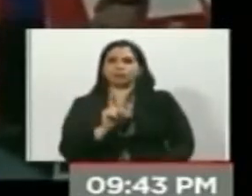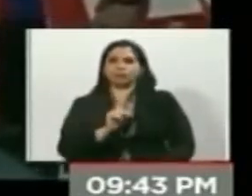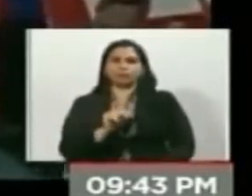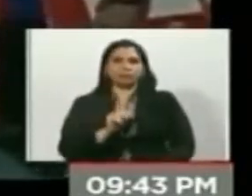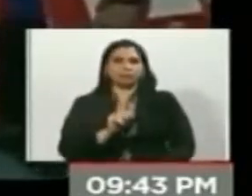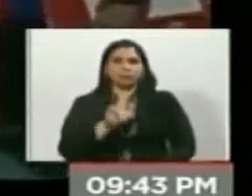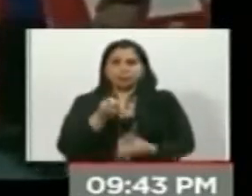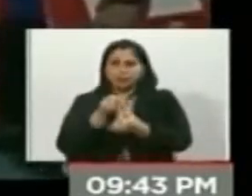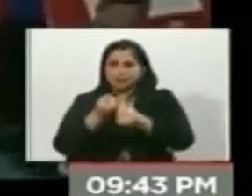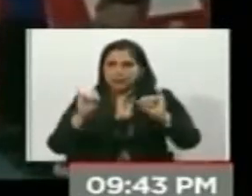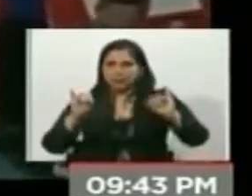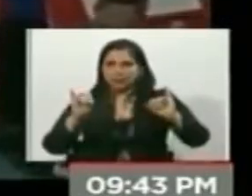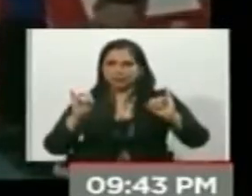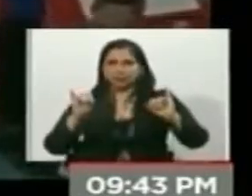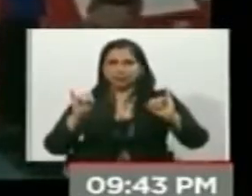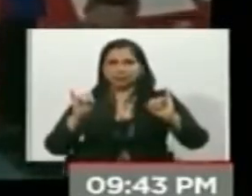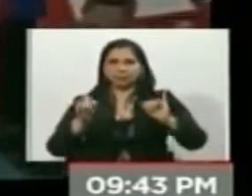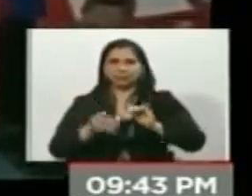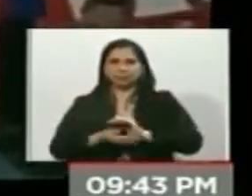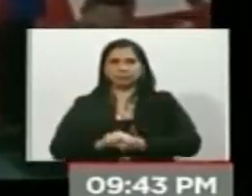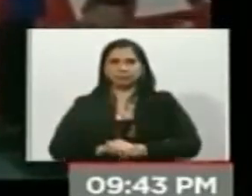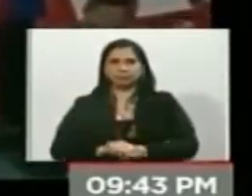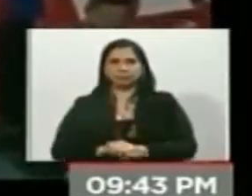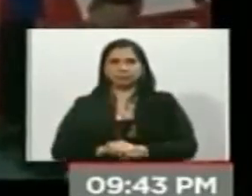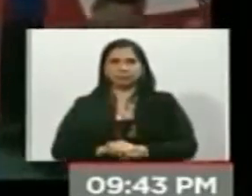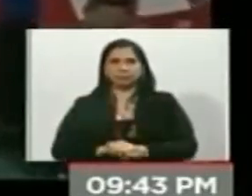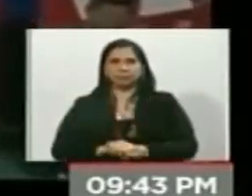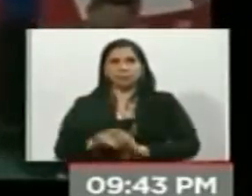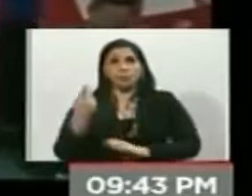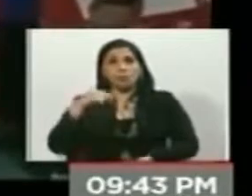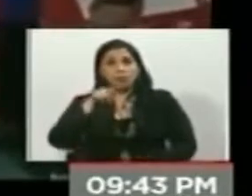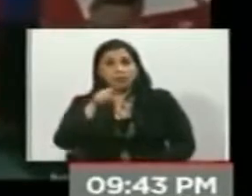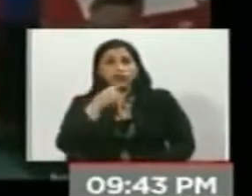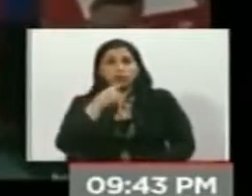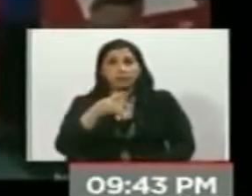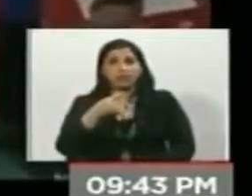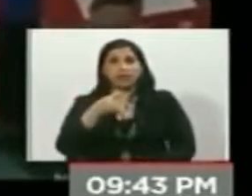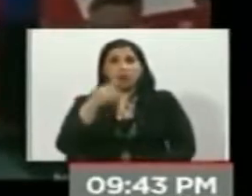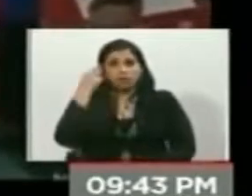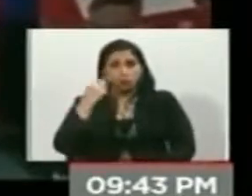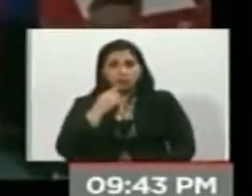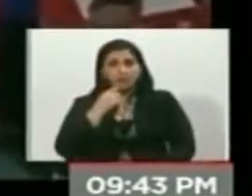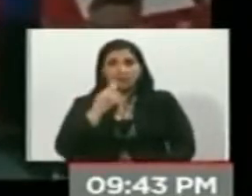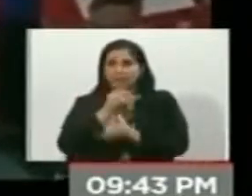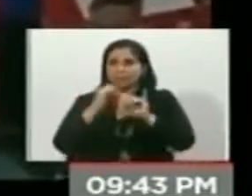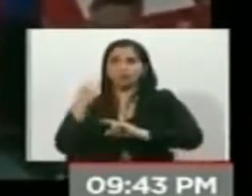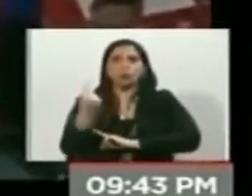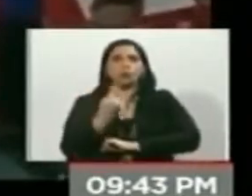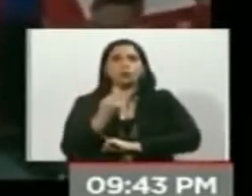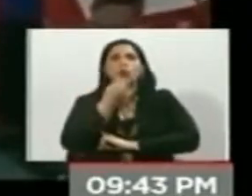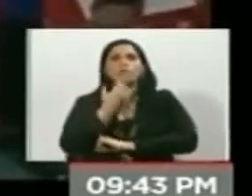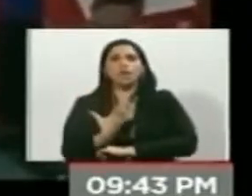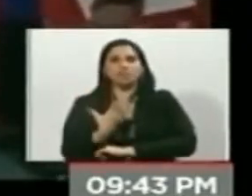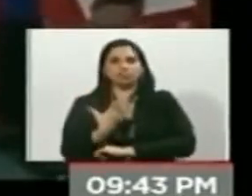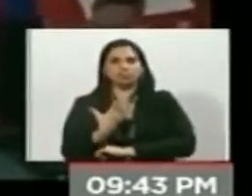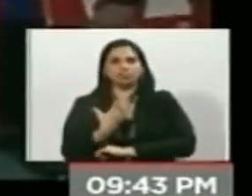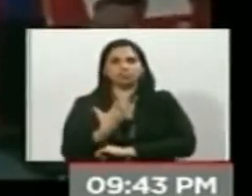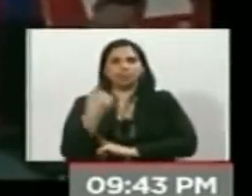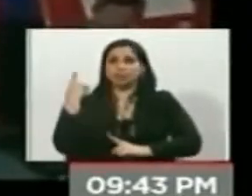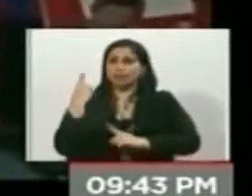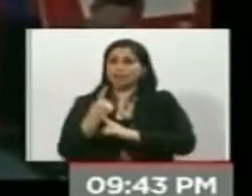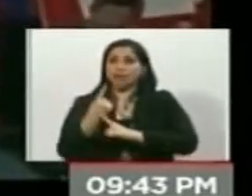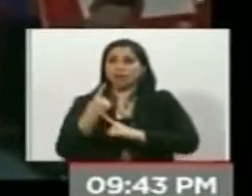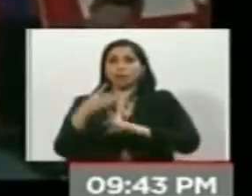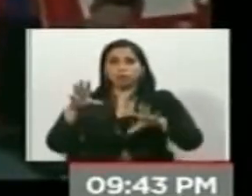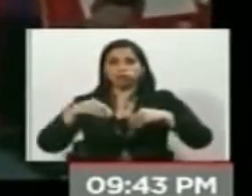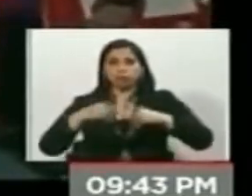La independencia, por eso decía Bolívar, la independencia es el único bien que hemos adquirido,